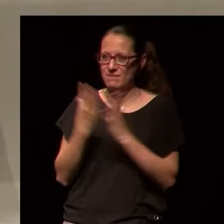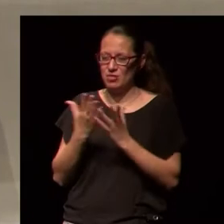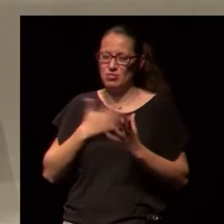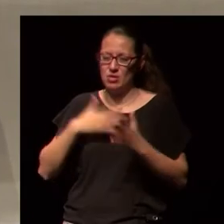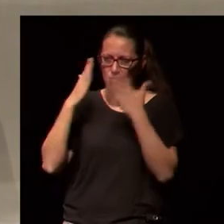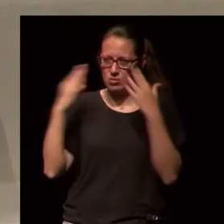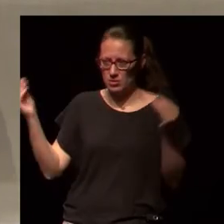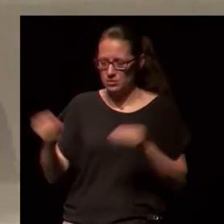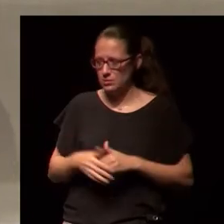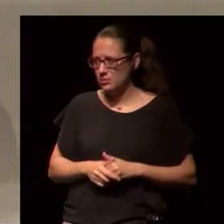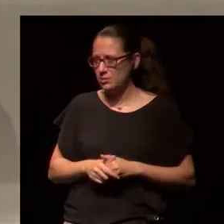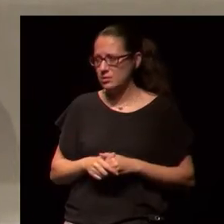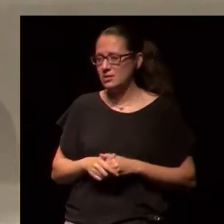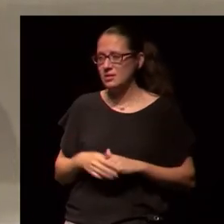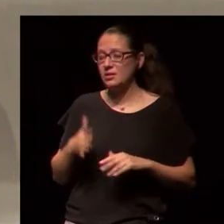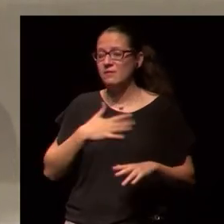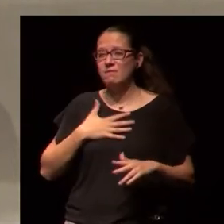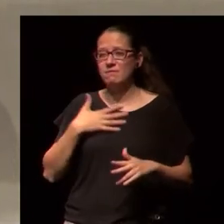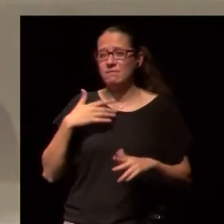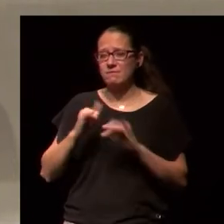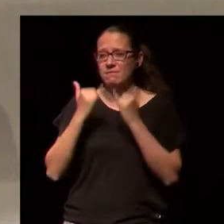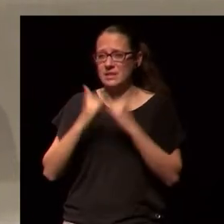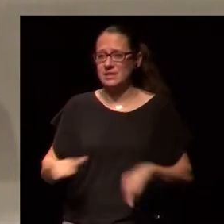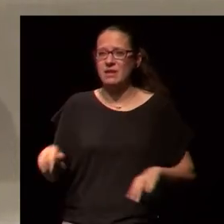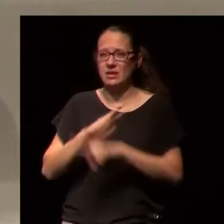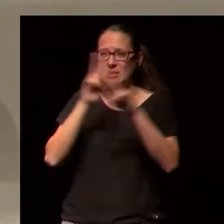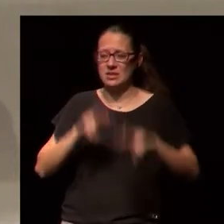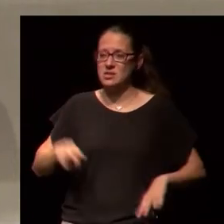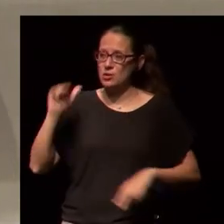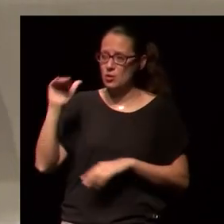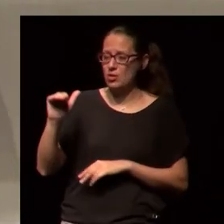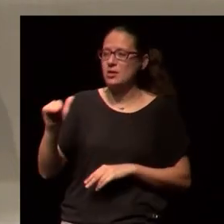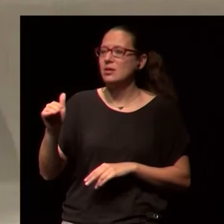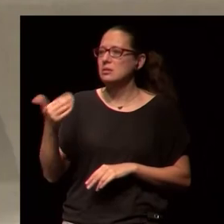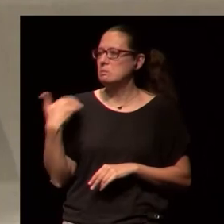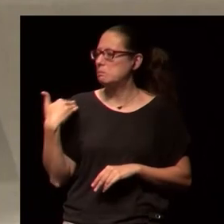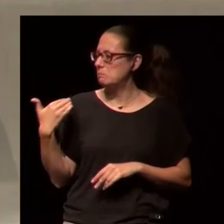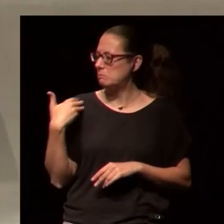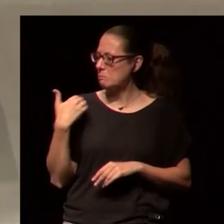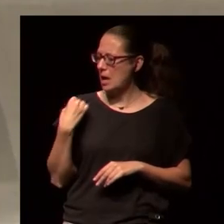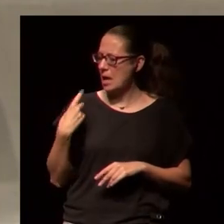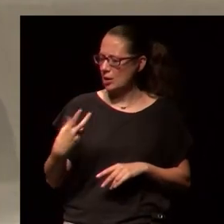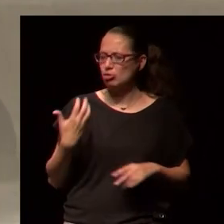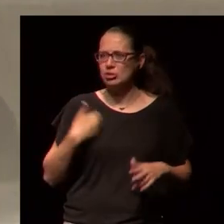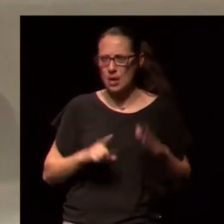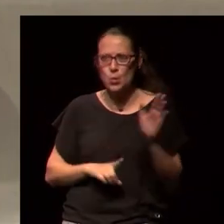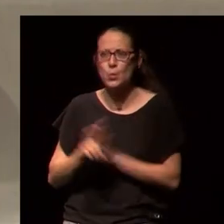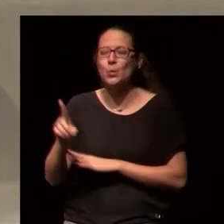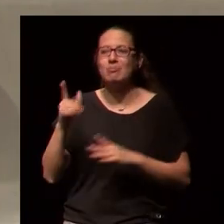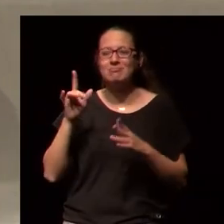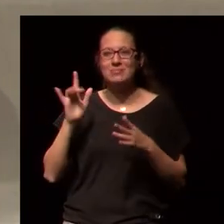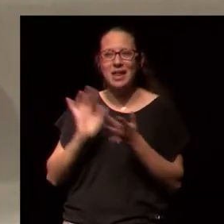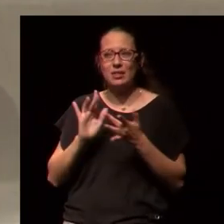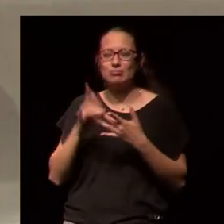Bajos. El Festival Internacional ha desarrollado en los últimos años una relación muy